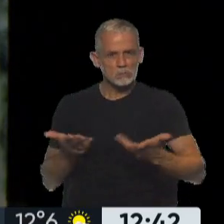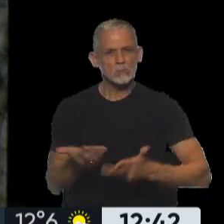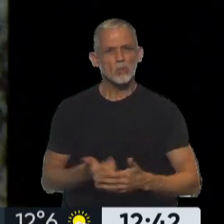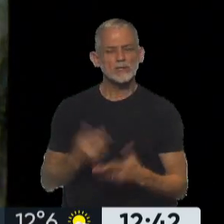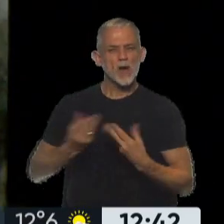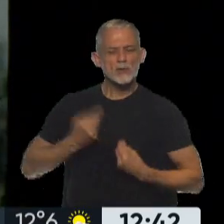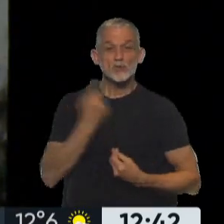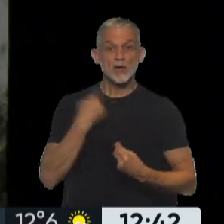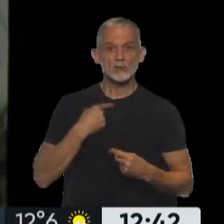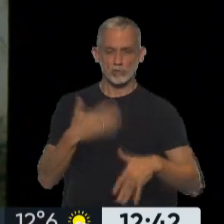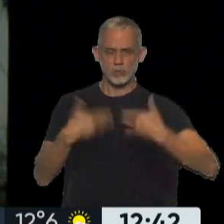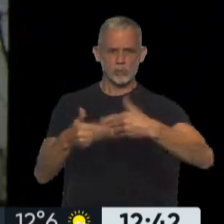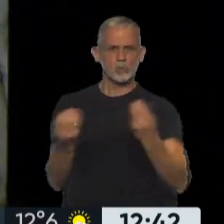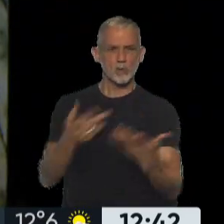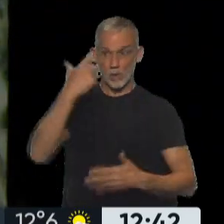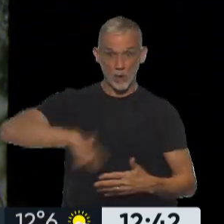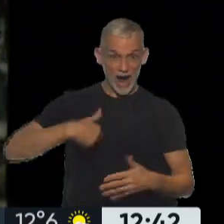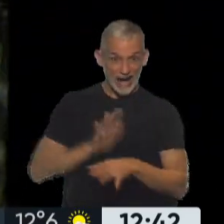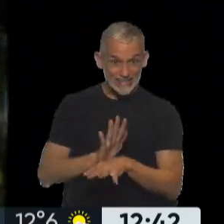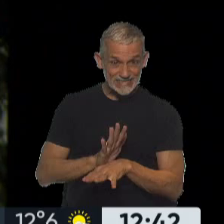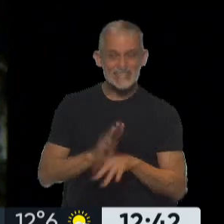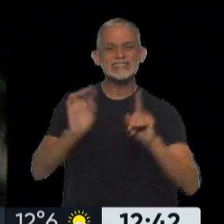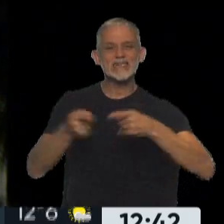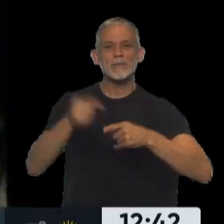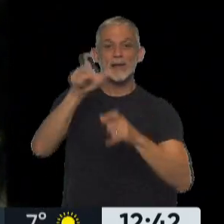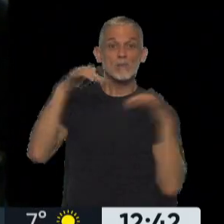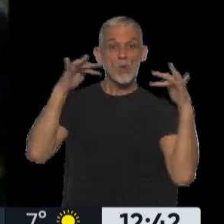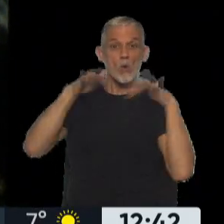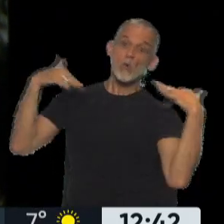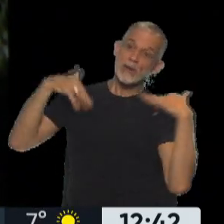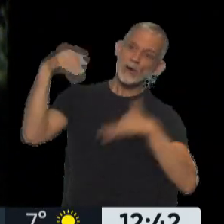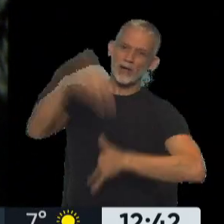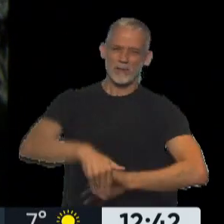algo que nos ayuda a crecer como artistas y también al público que asiste a ver estas expresiones.